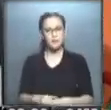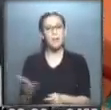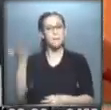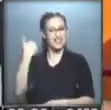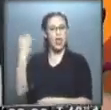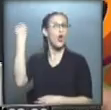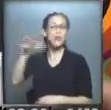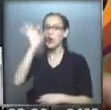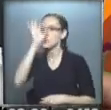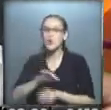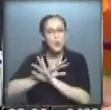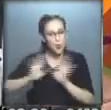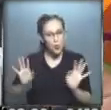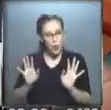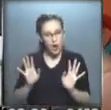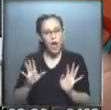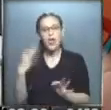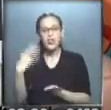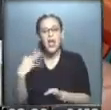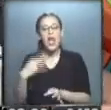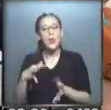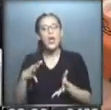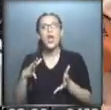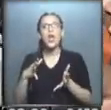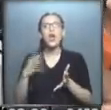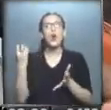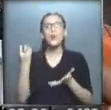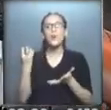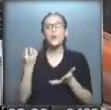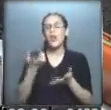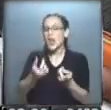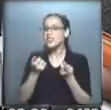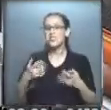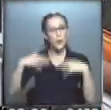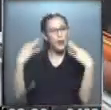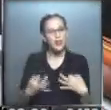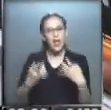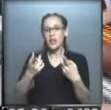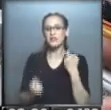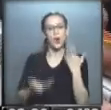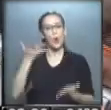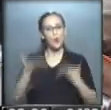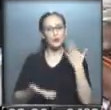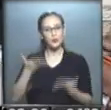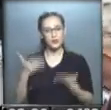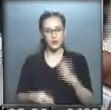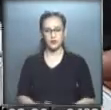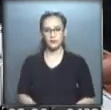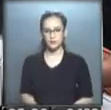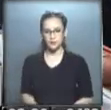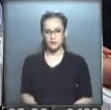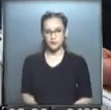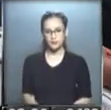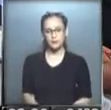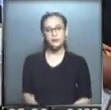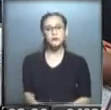olvidar, pero cicatrizar las heridas con esa verdad que es tan necesaria y esa justicia que tenemos que conseguir. Y con eso